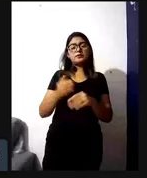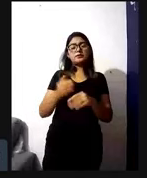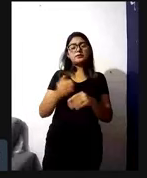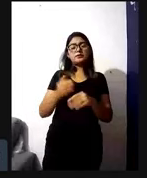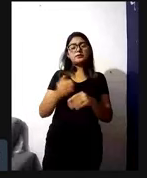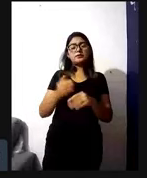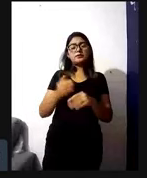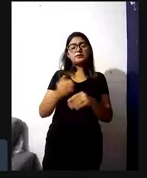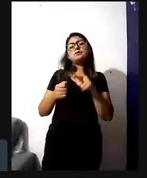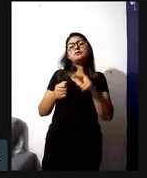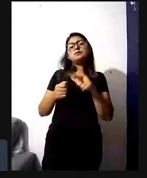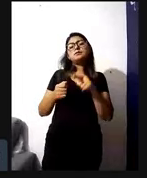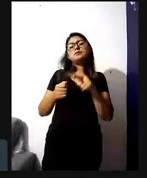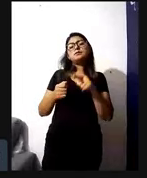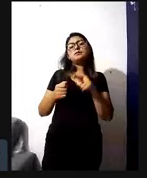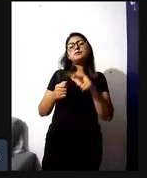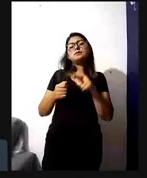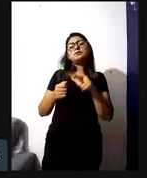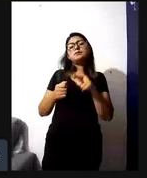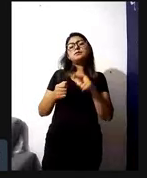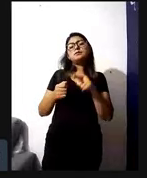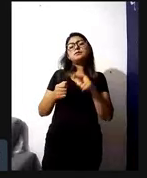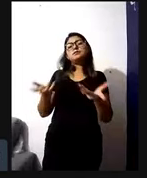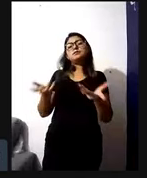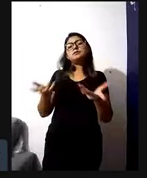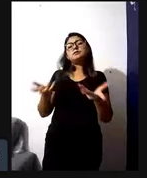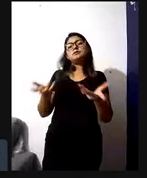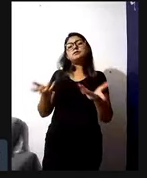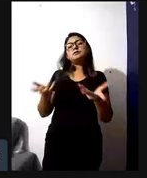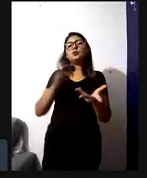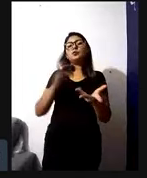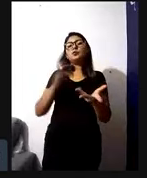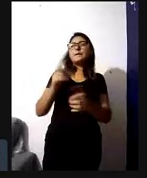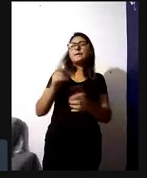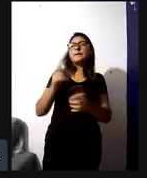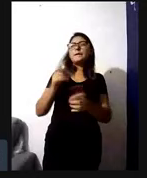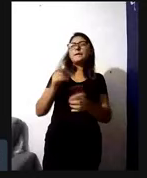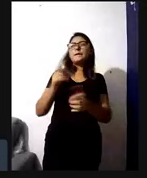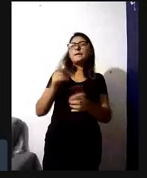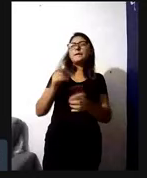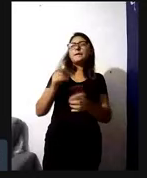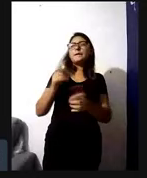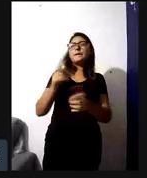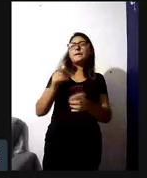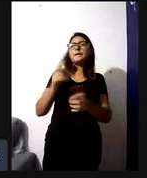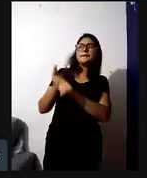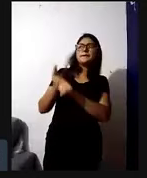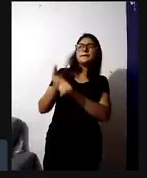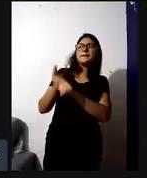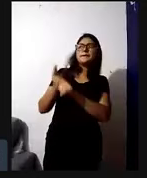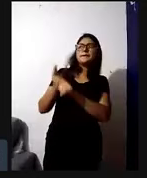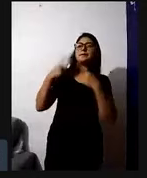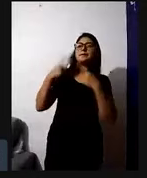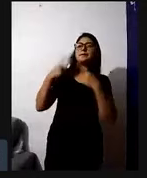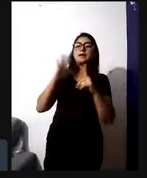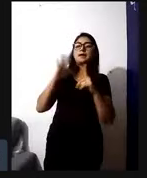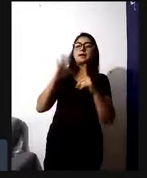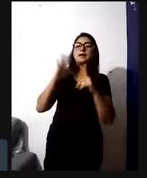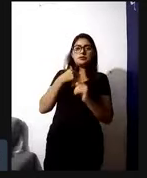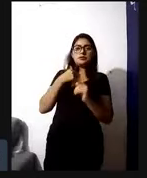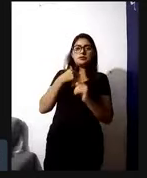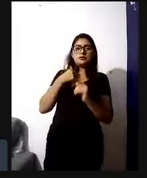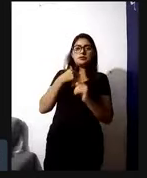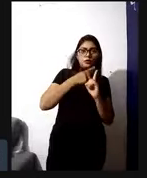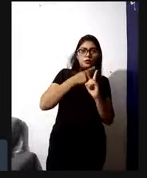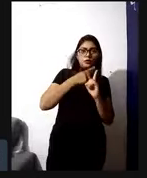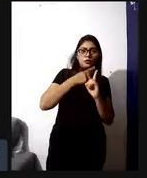más importante. Y además saber que sus hermanos identifiquen los límites, hasta dónde. Eso es muy, muy